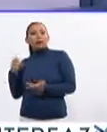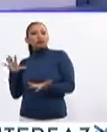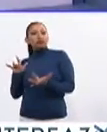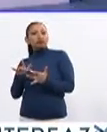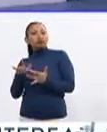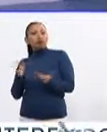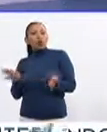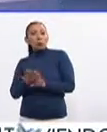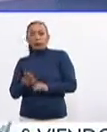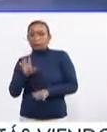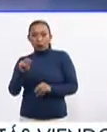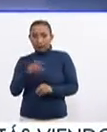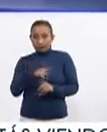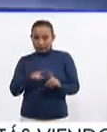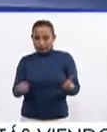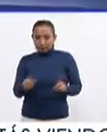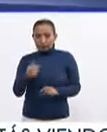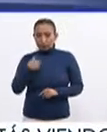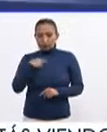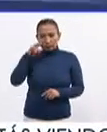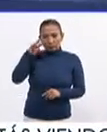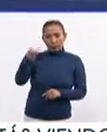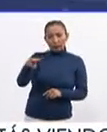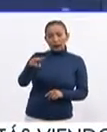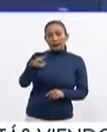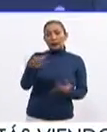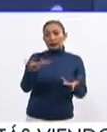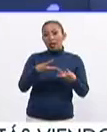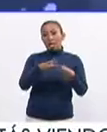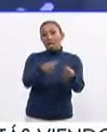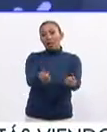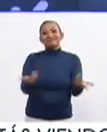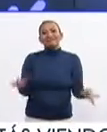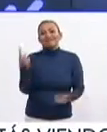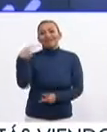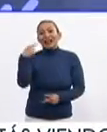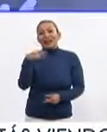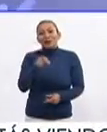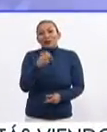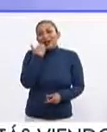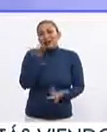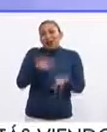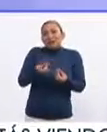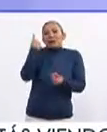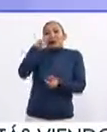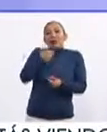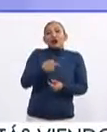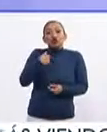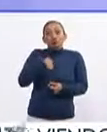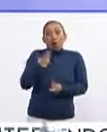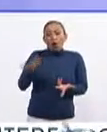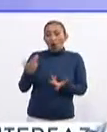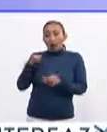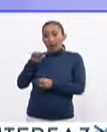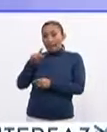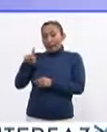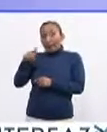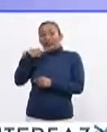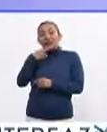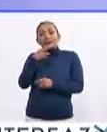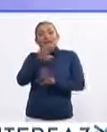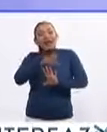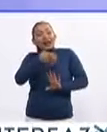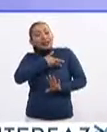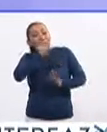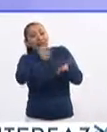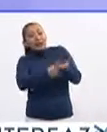proyectando. No, de hecho todo lo contrario, porque yo vi que eso era un gasto innecesario y que nadie quiere hacer. Estoy adecuando los dispositivos para que funcionen ya